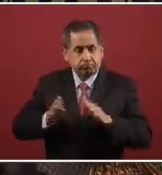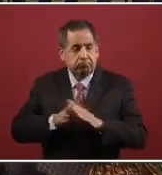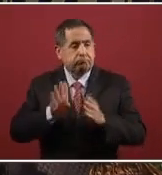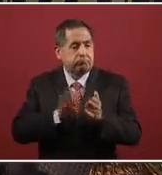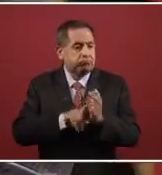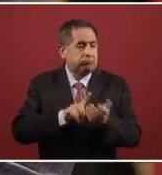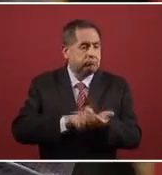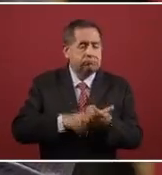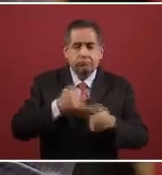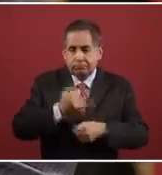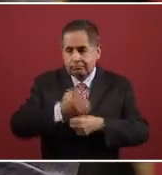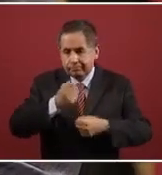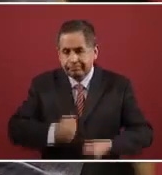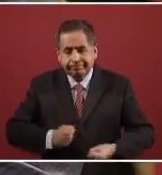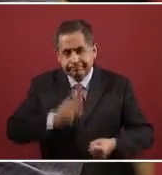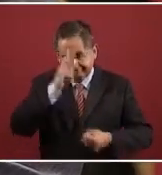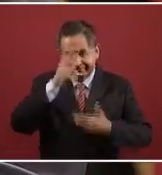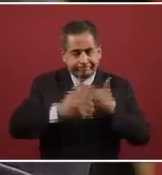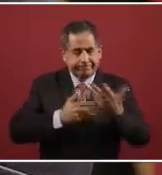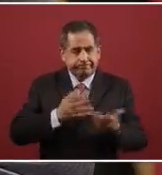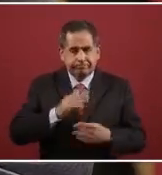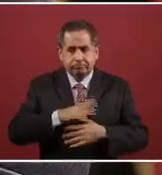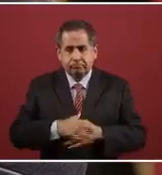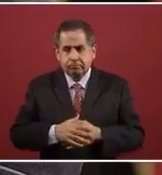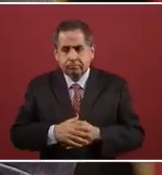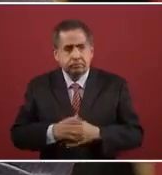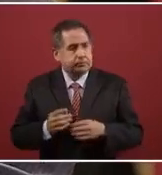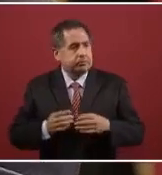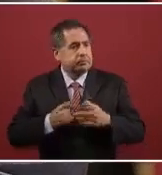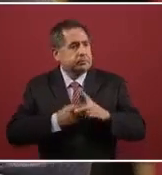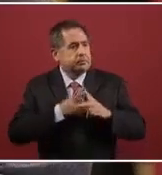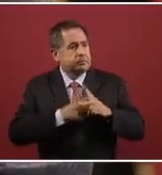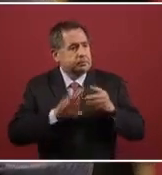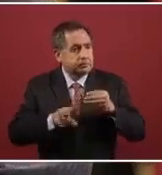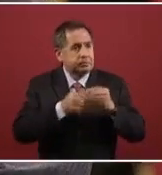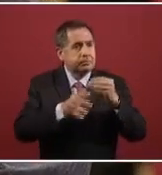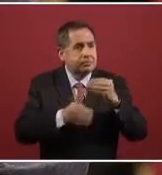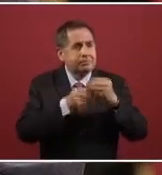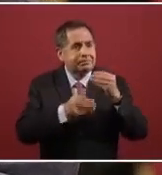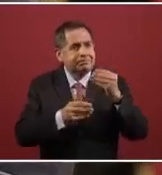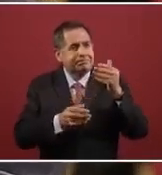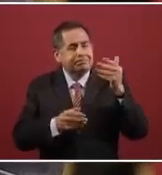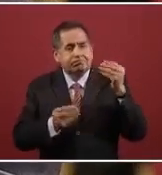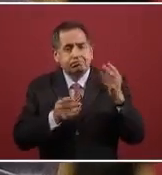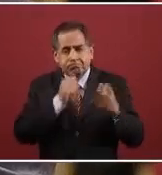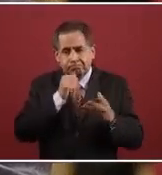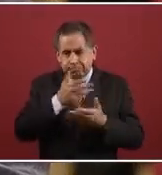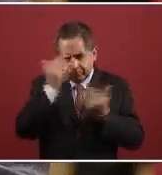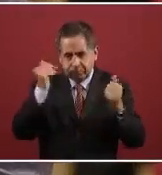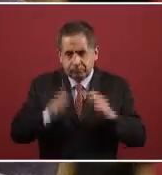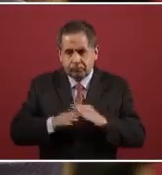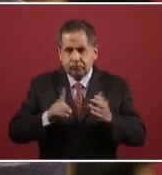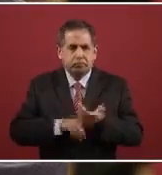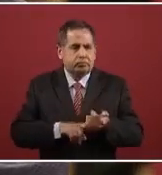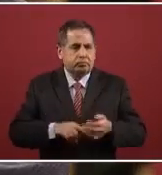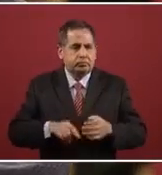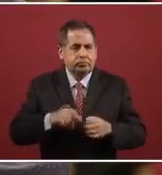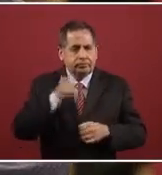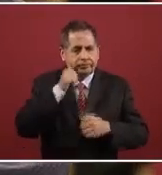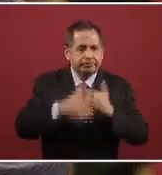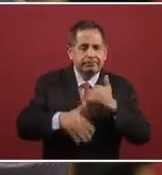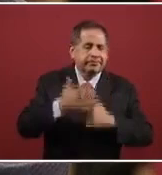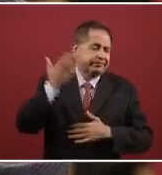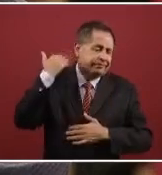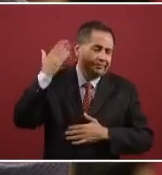violencia en el país. Se acumulaban cifras, nada más, para darlas a conocer cada 15